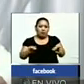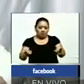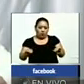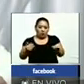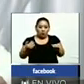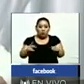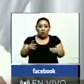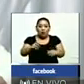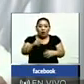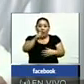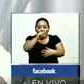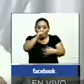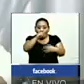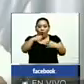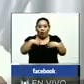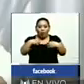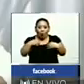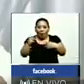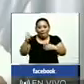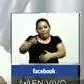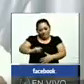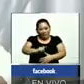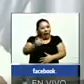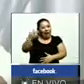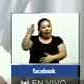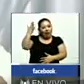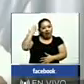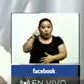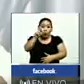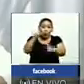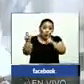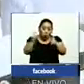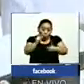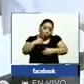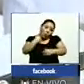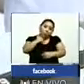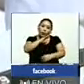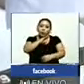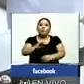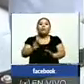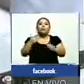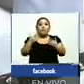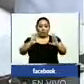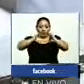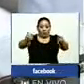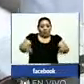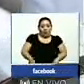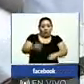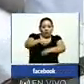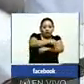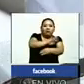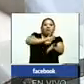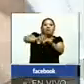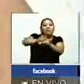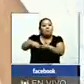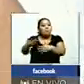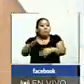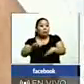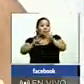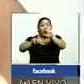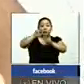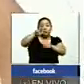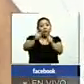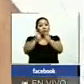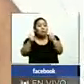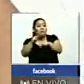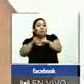controlar las neumonías por el neumococo, que era frecuente en los menores de un año. El Estado invierte cada año más de 13 millones de